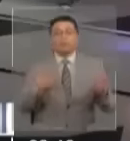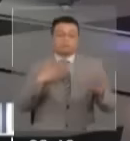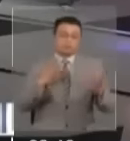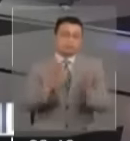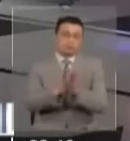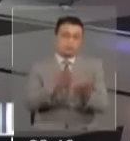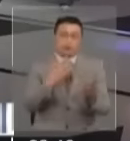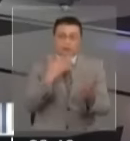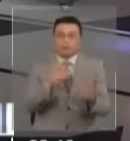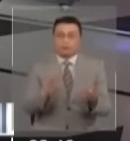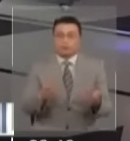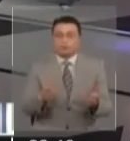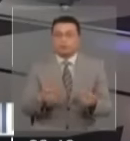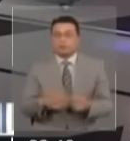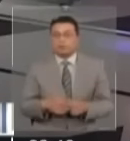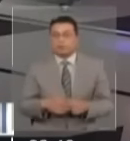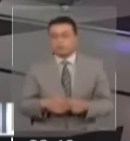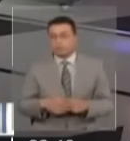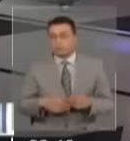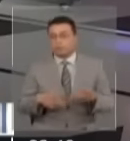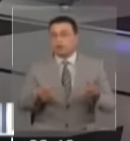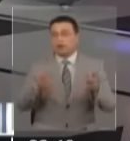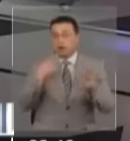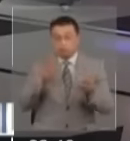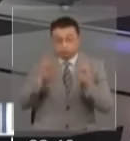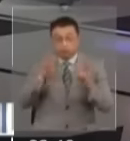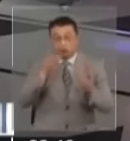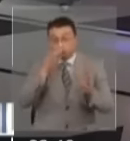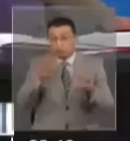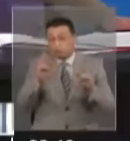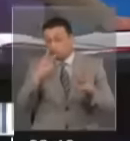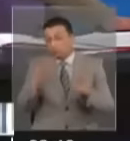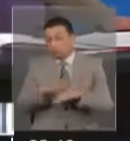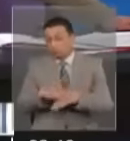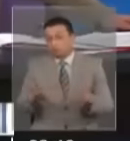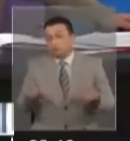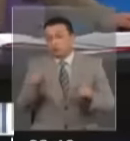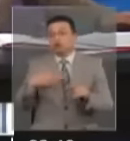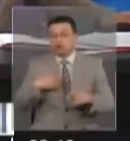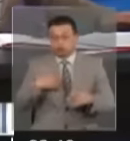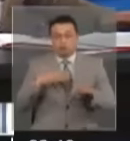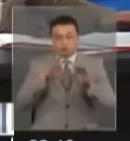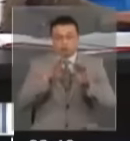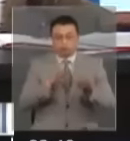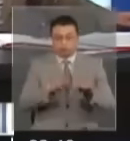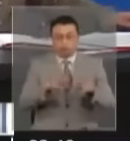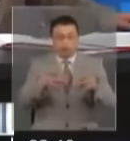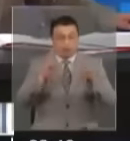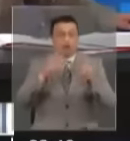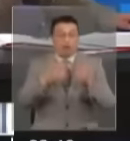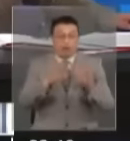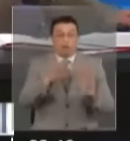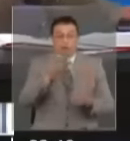si es curativa, que se permita el consumo, obvio. Yo estoy a favor de la despenalización, incluso es más, como